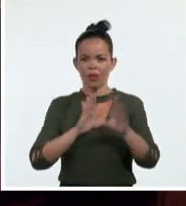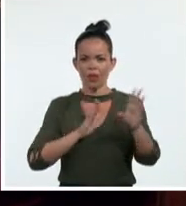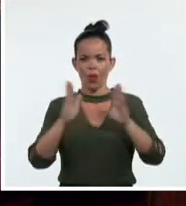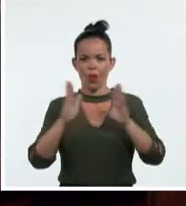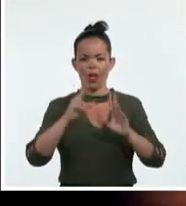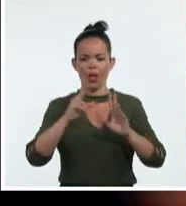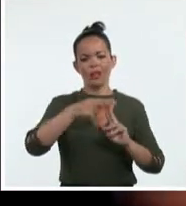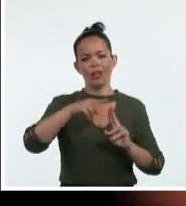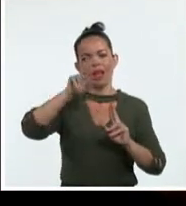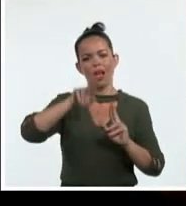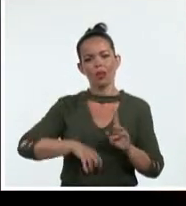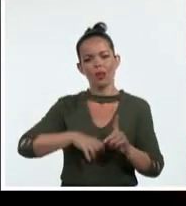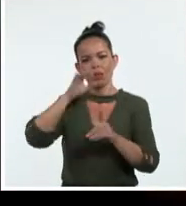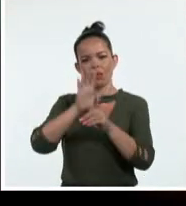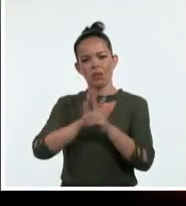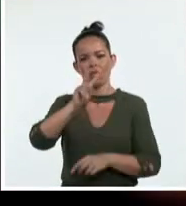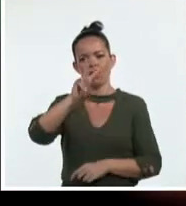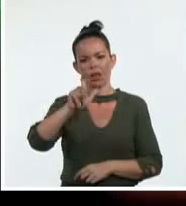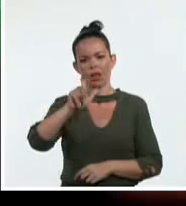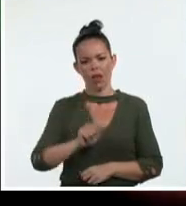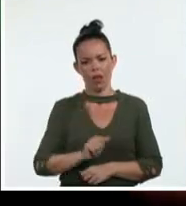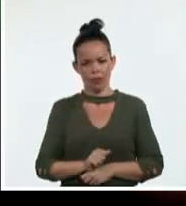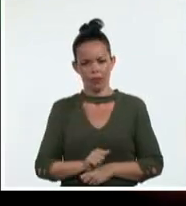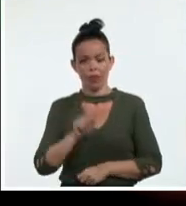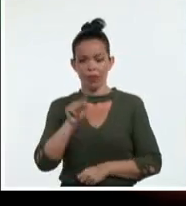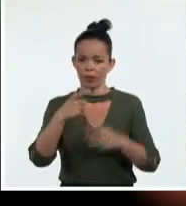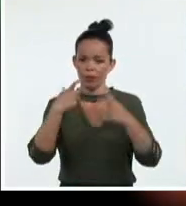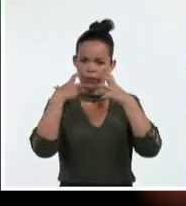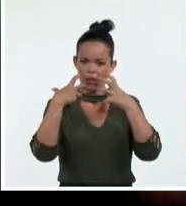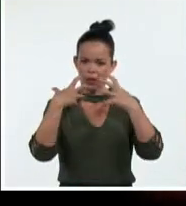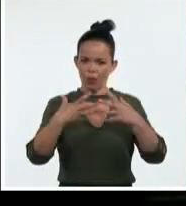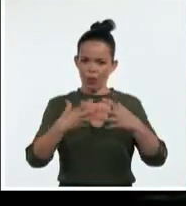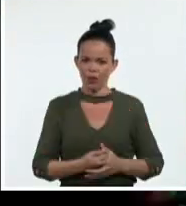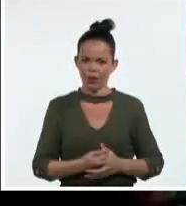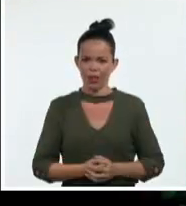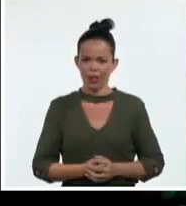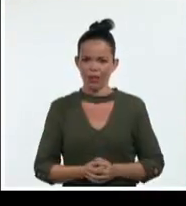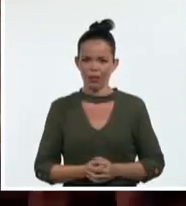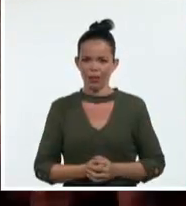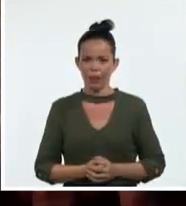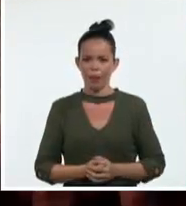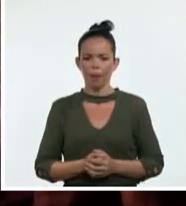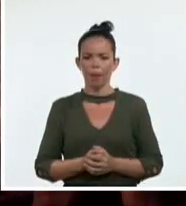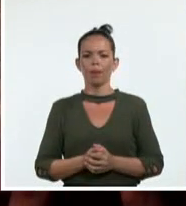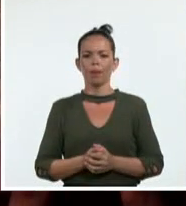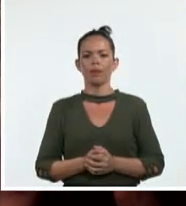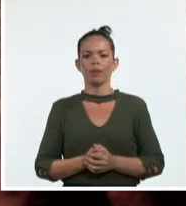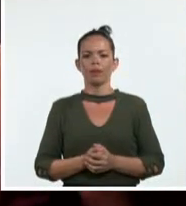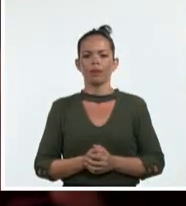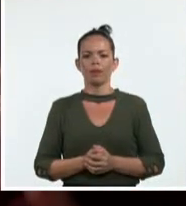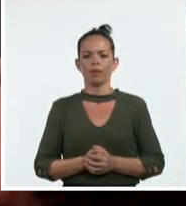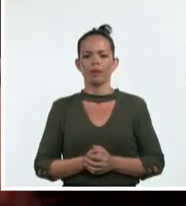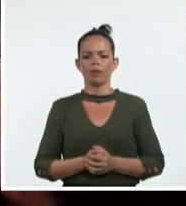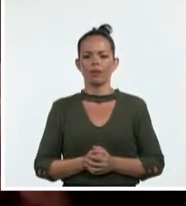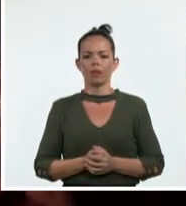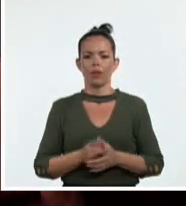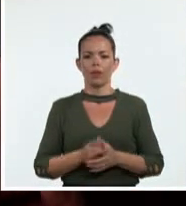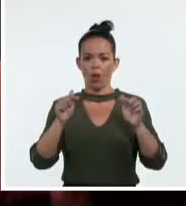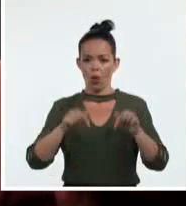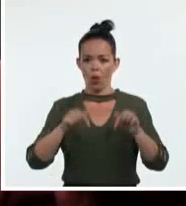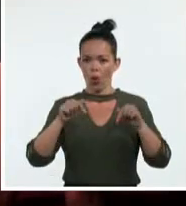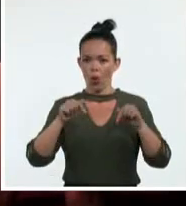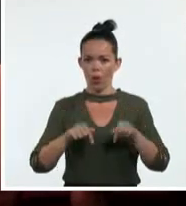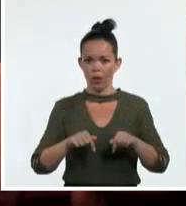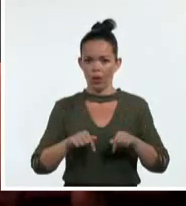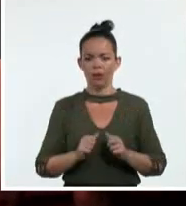Villanueva que se hizo en Villa Clara, siendo el espacio del Mejunje el cuartel general para sus puestas. Hoy, No